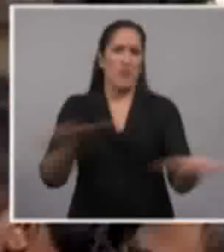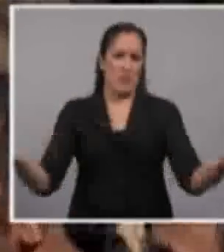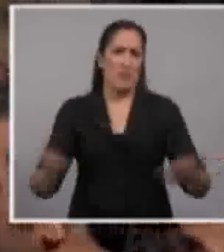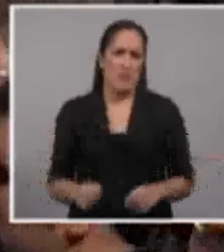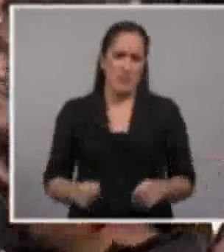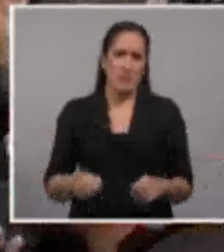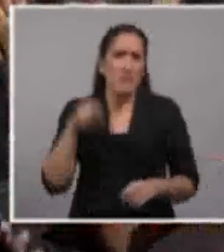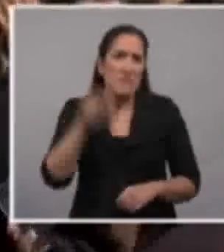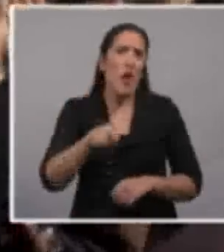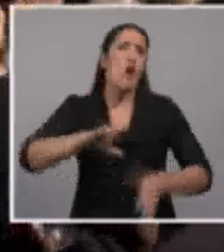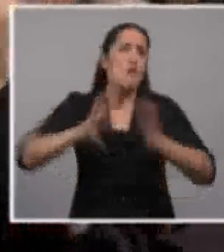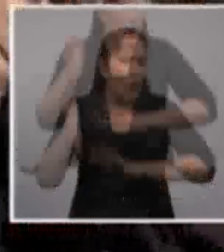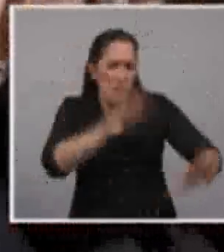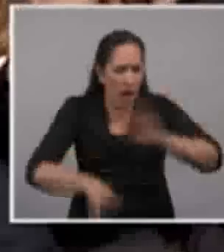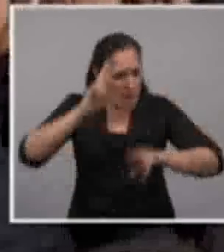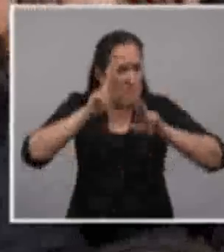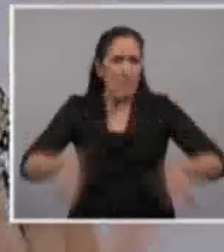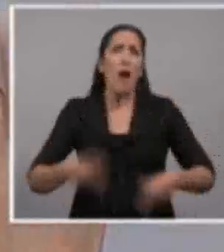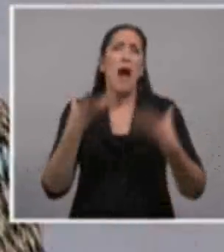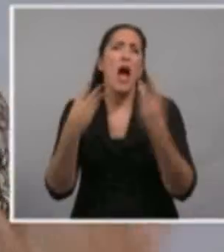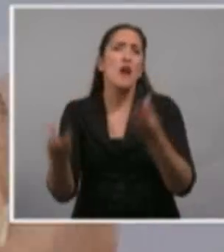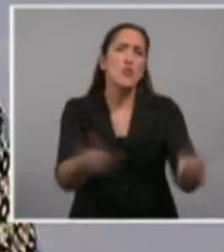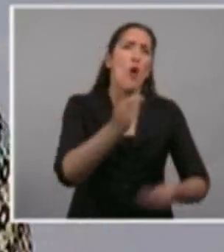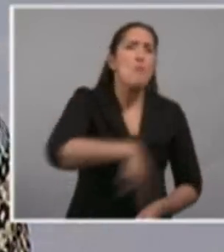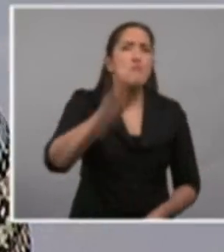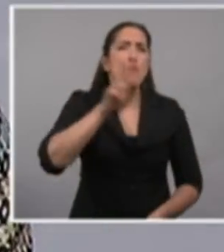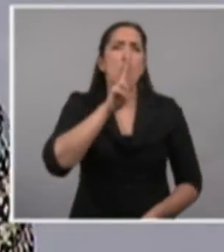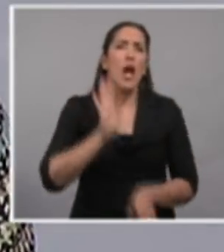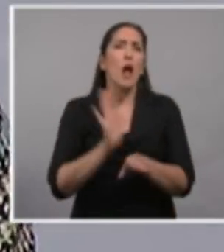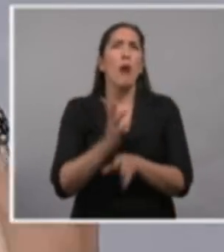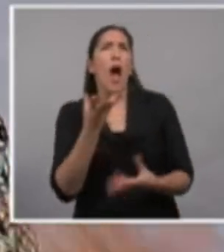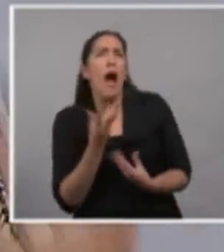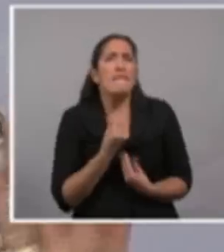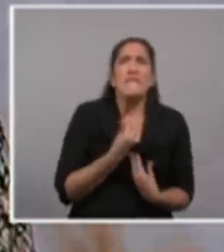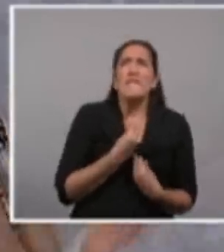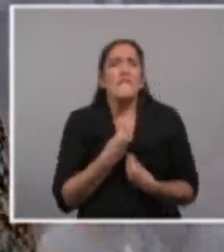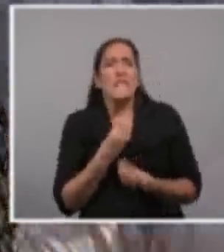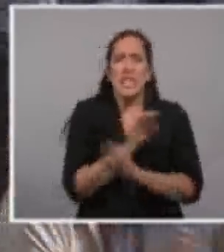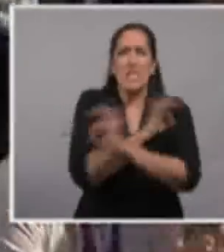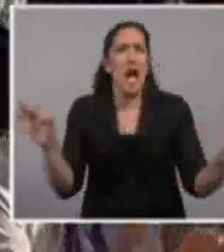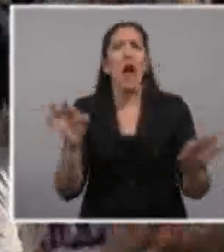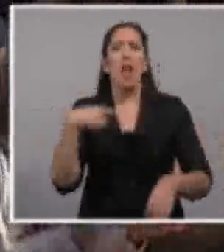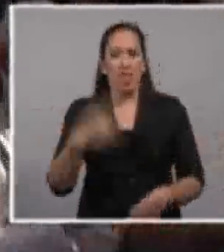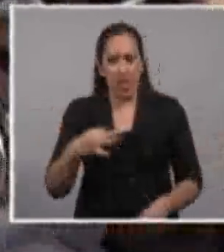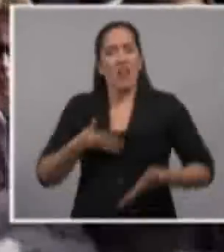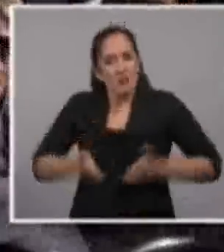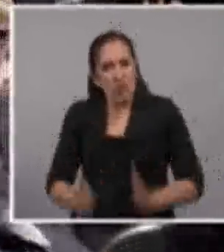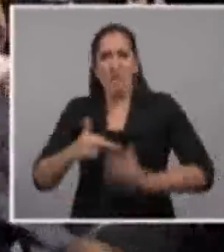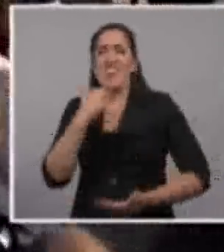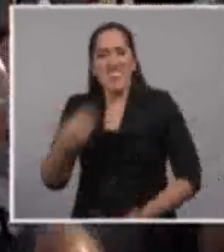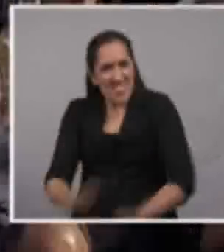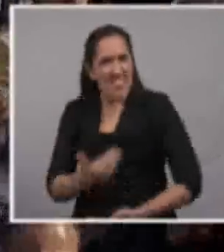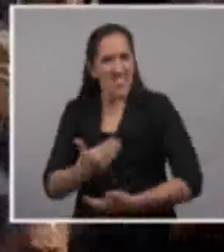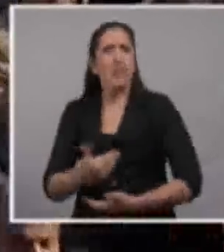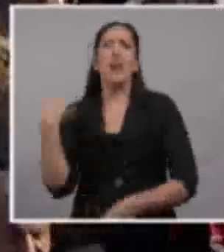con políticas públicas que ayuden que las mujeres no tengan miedo y puedan tener sus hijos. Hay